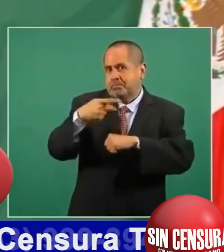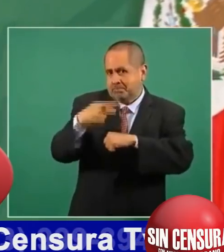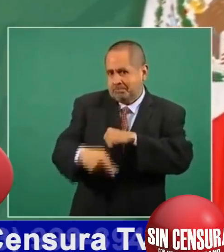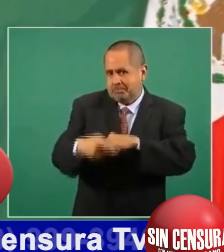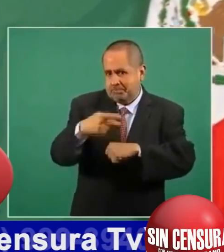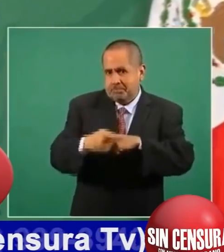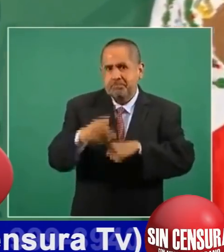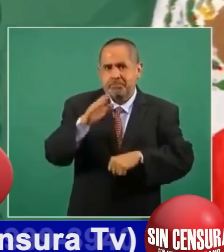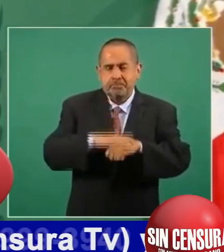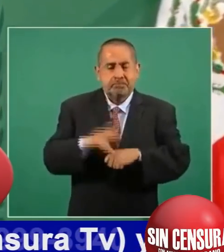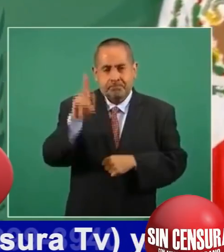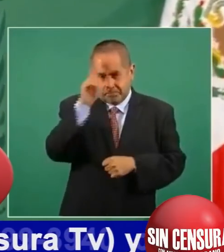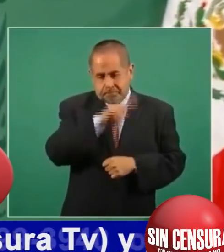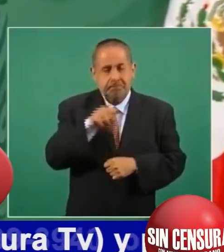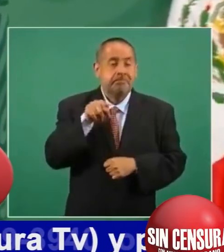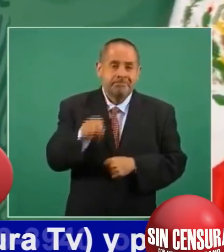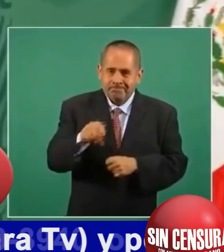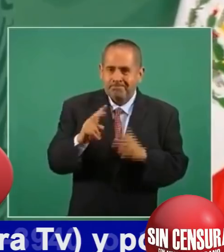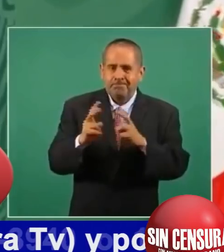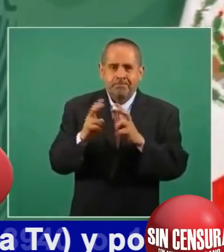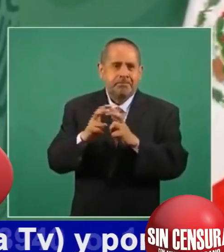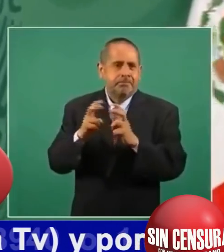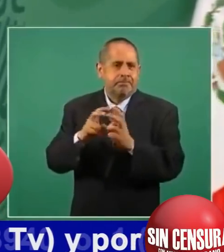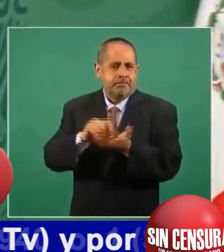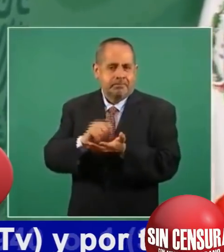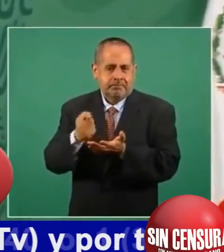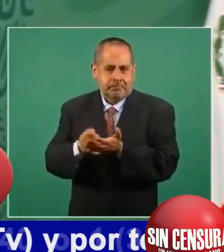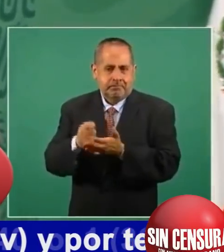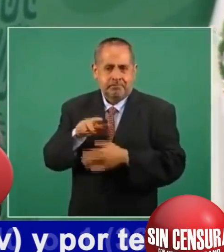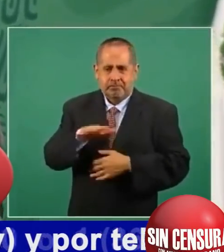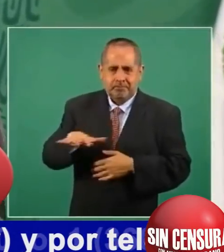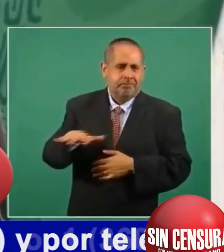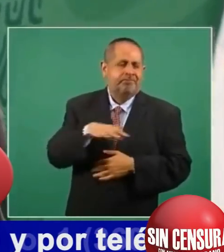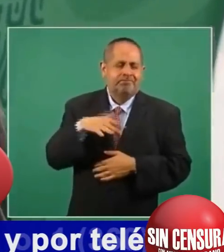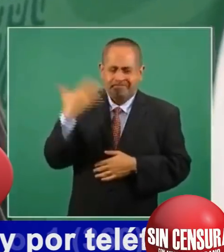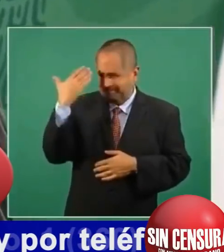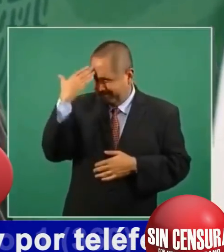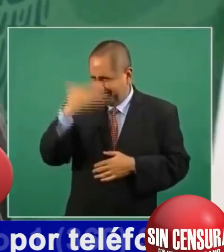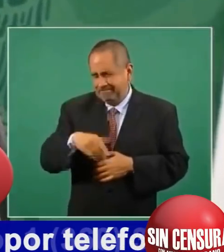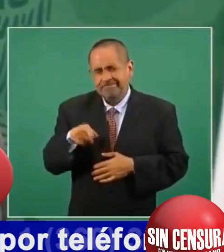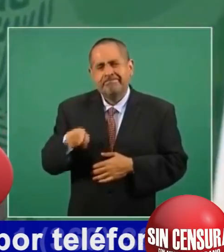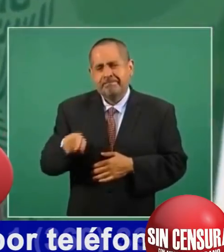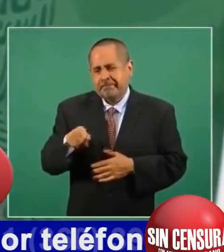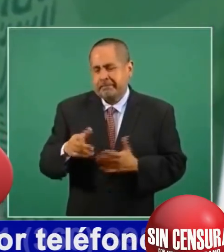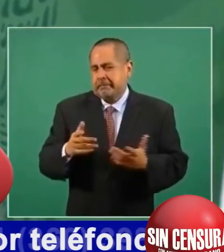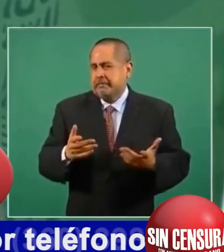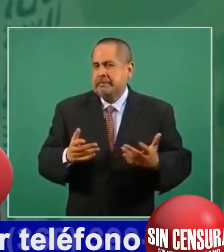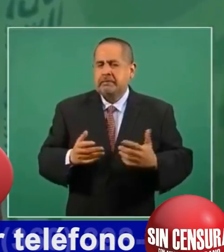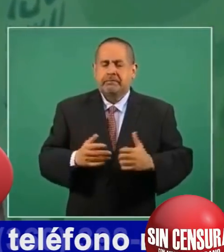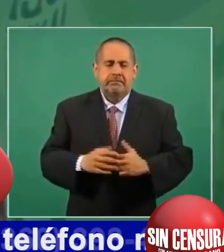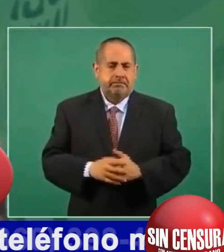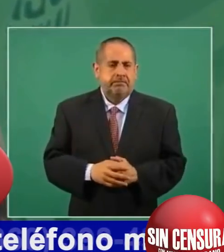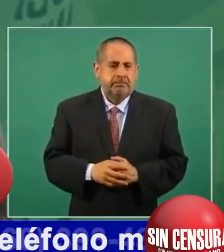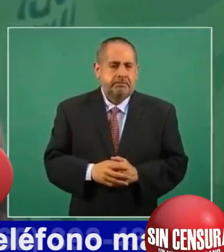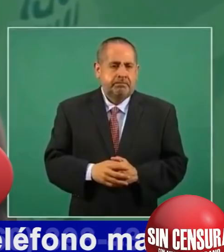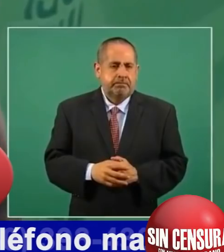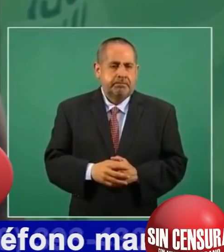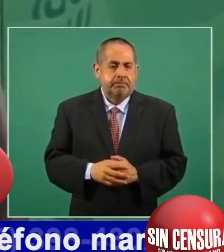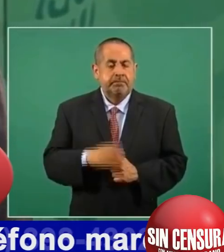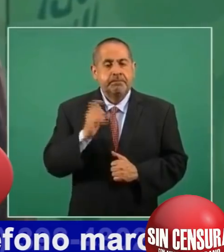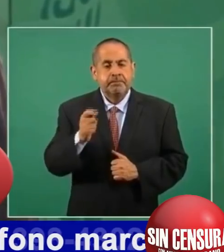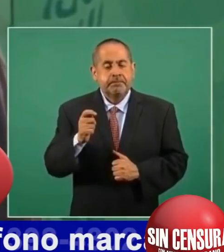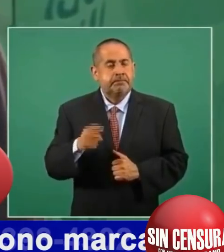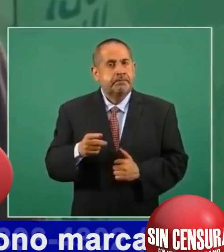en particular en Tamaulipas, por todo lo que sabemos. Entonces,